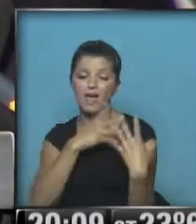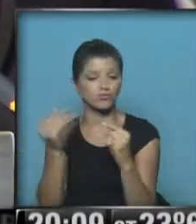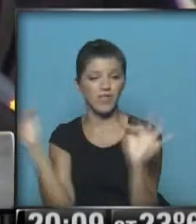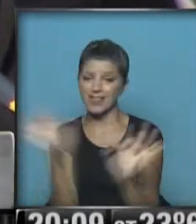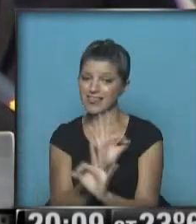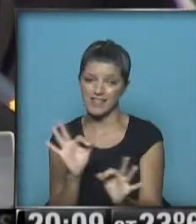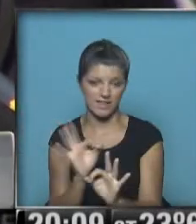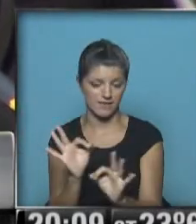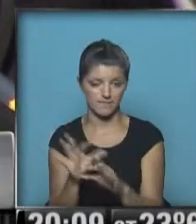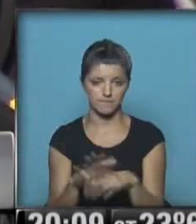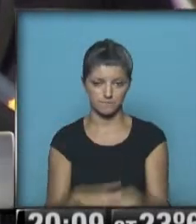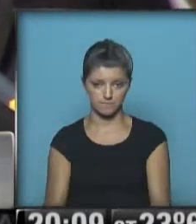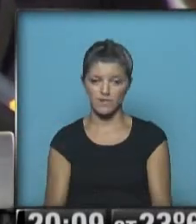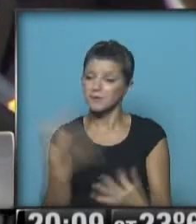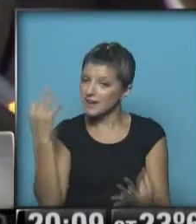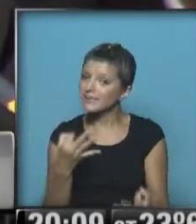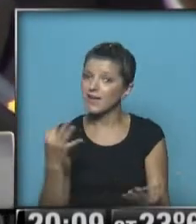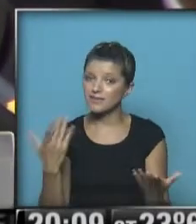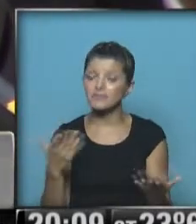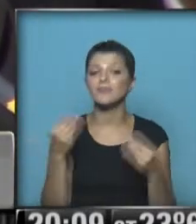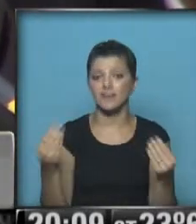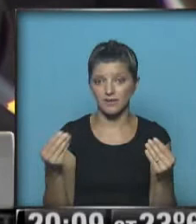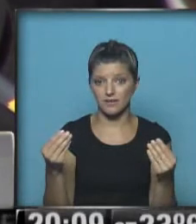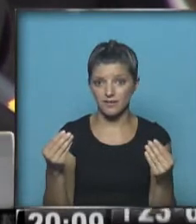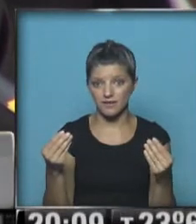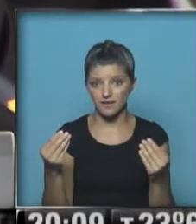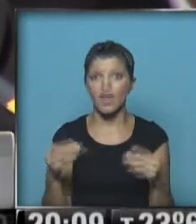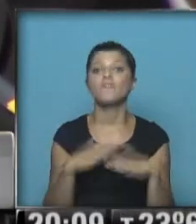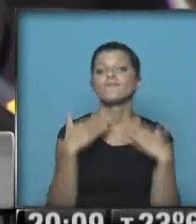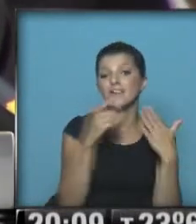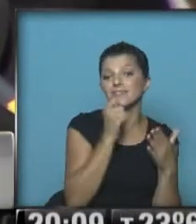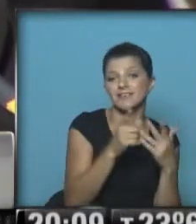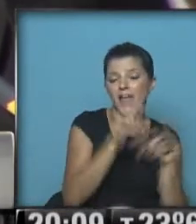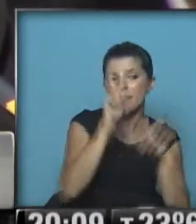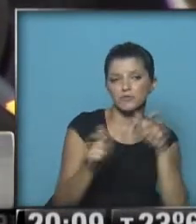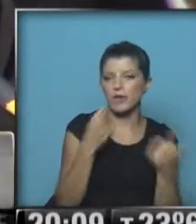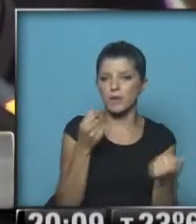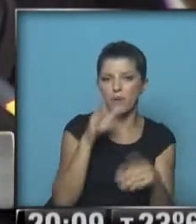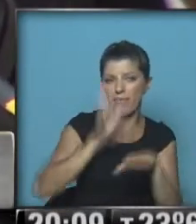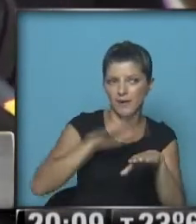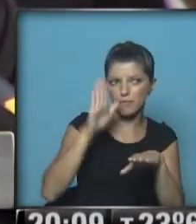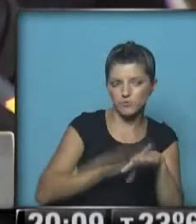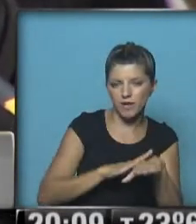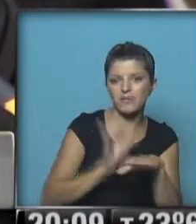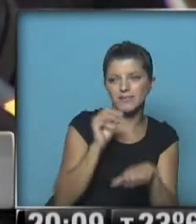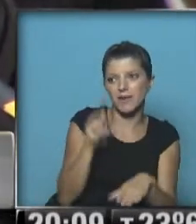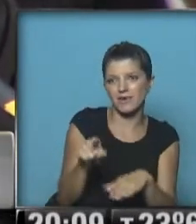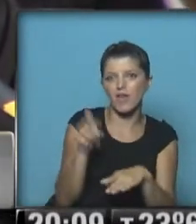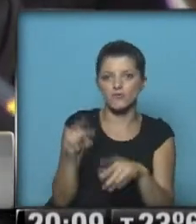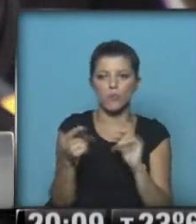por el contrario facilita la impunidad de quienes pueden ser los responsables de este